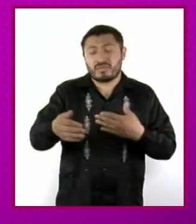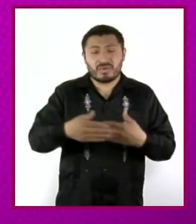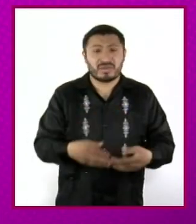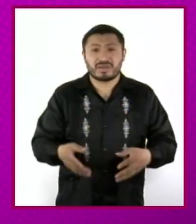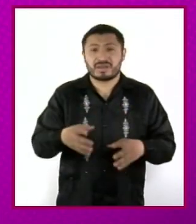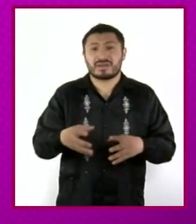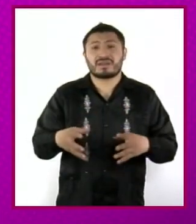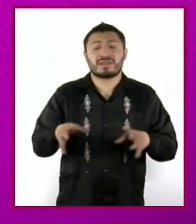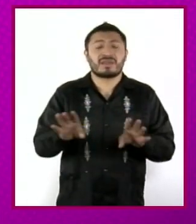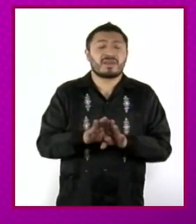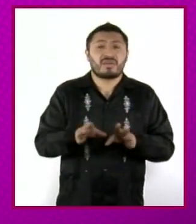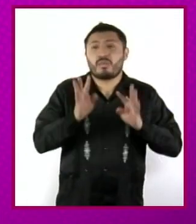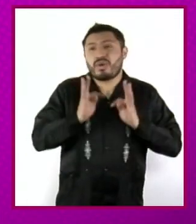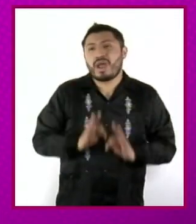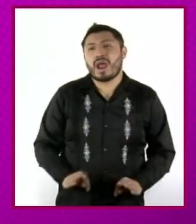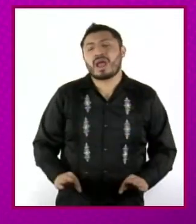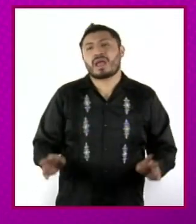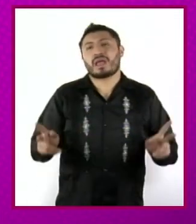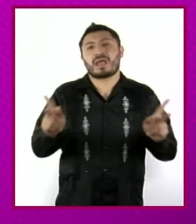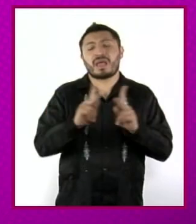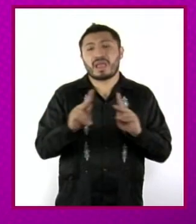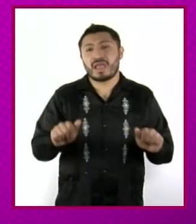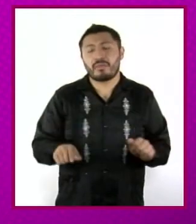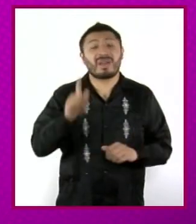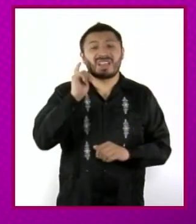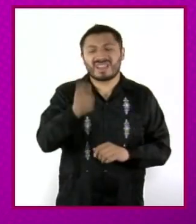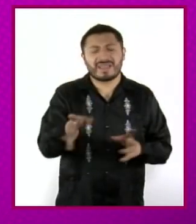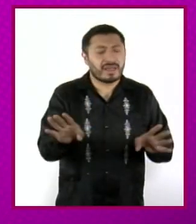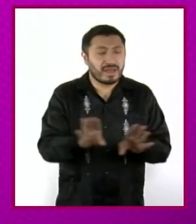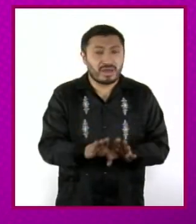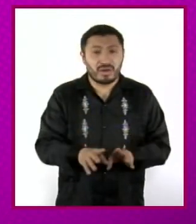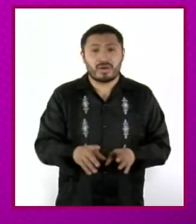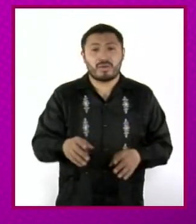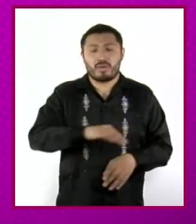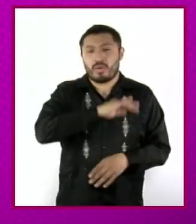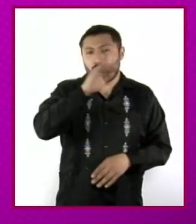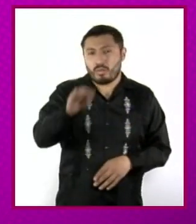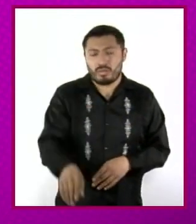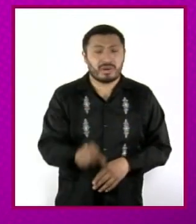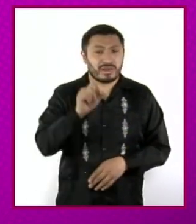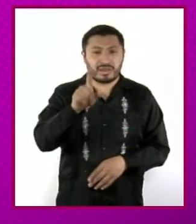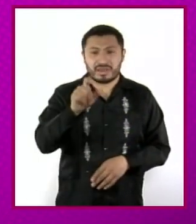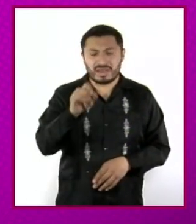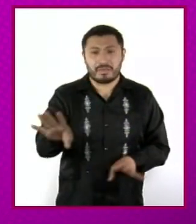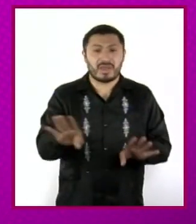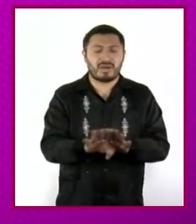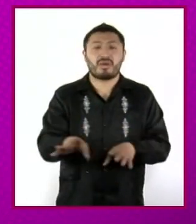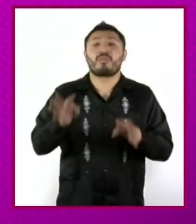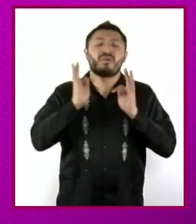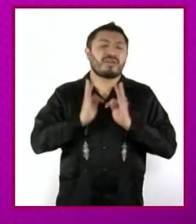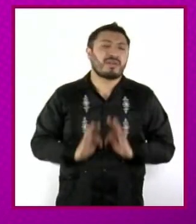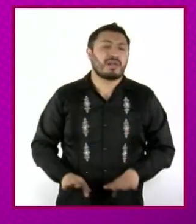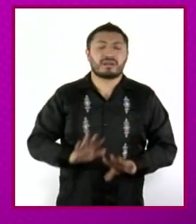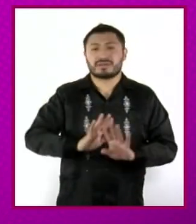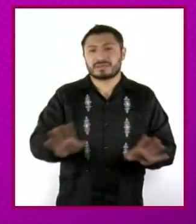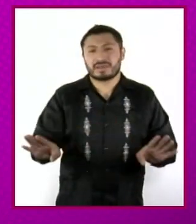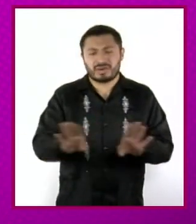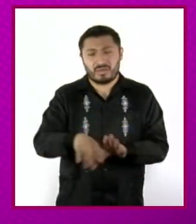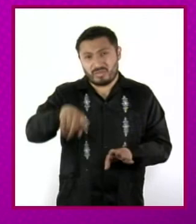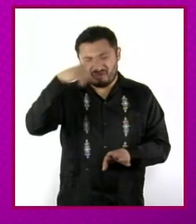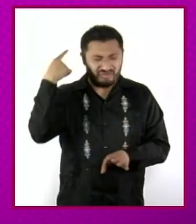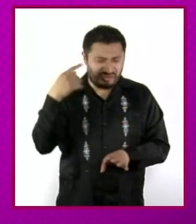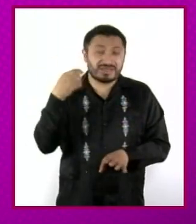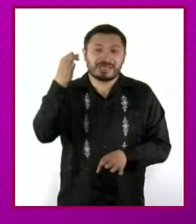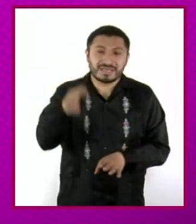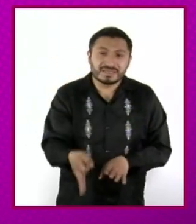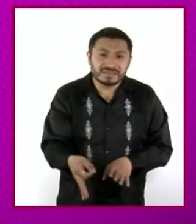líquida, lo que nos está dando a entender es de que la muerte también se vuelve líquida. Ahora es más fácil decir,